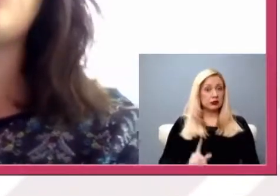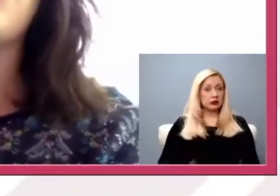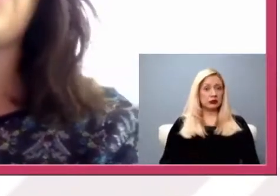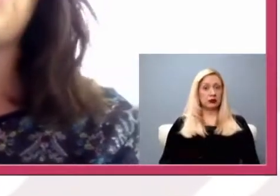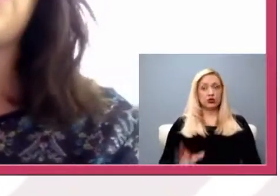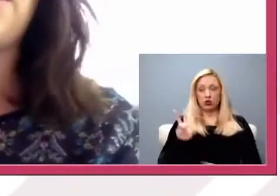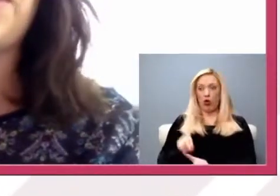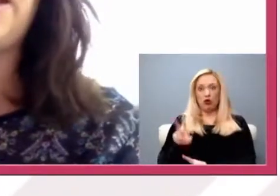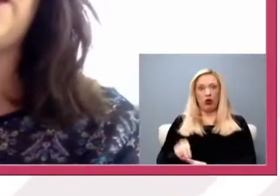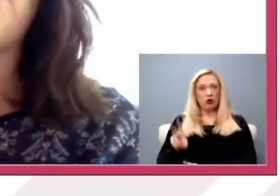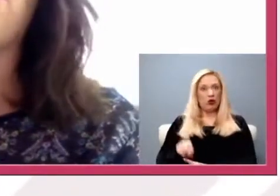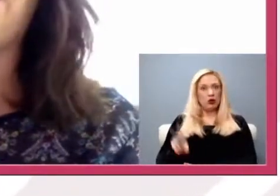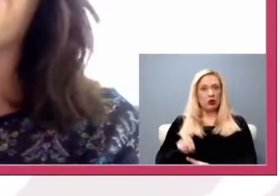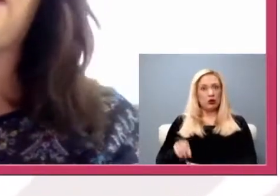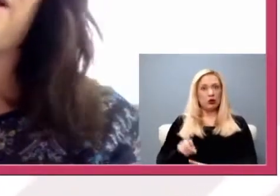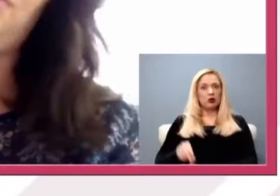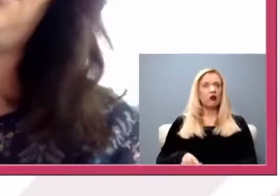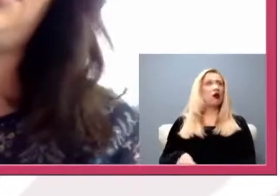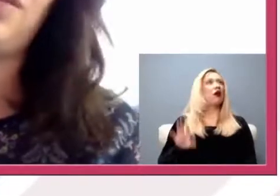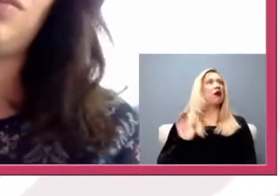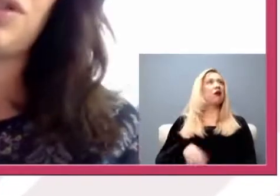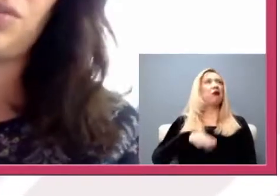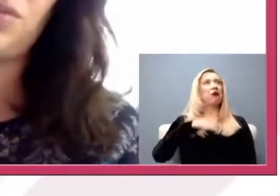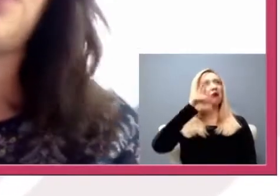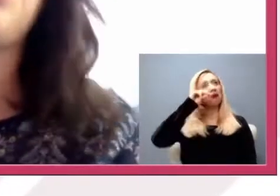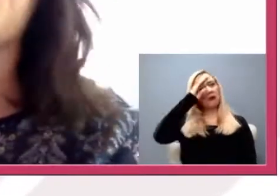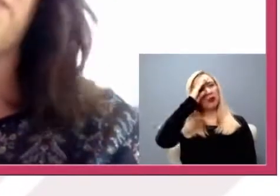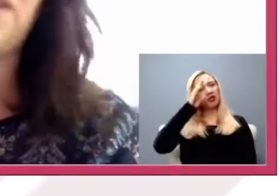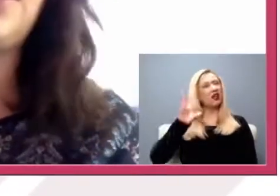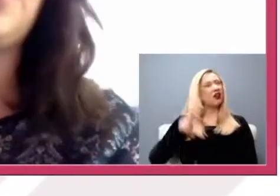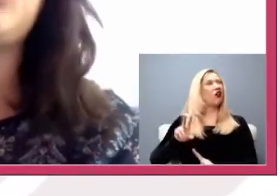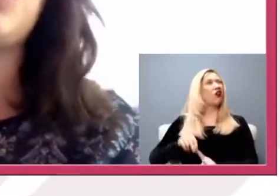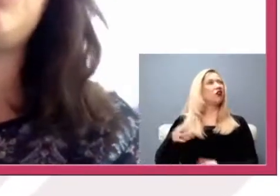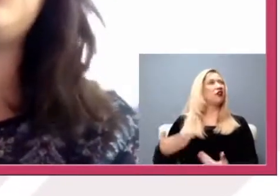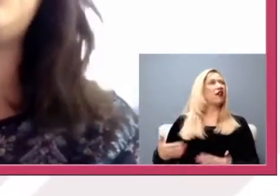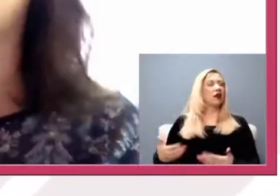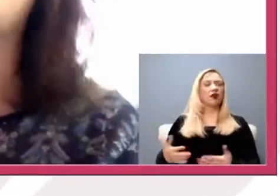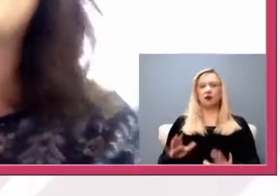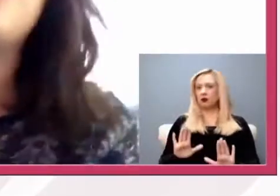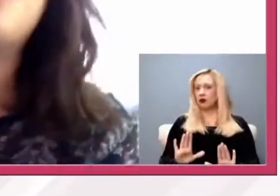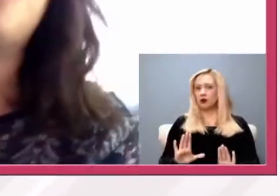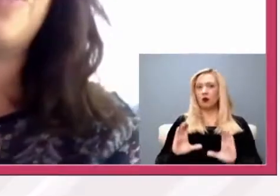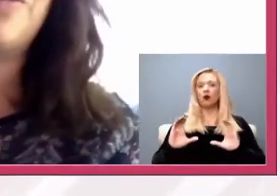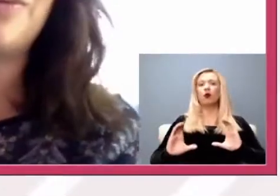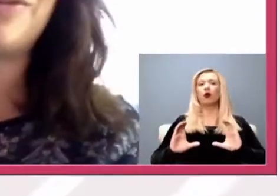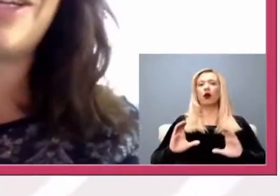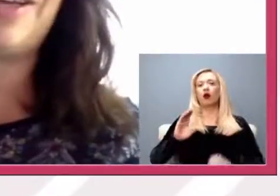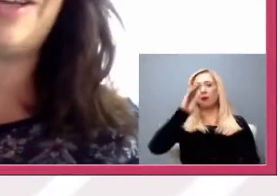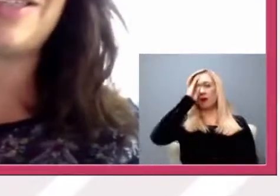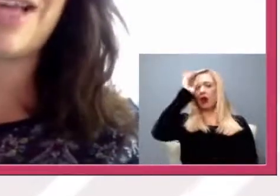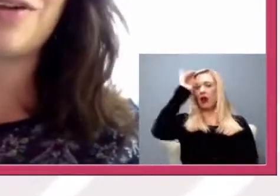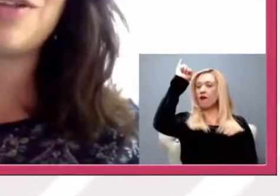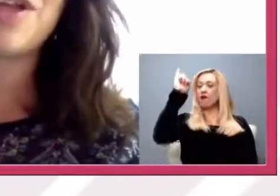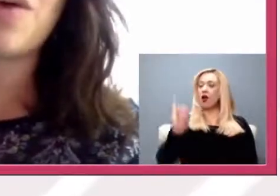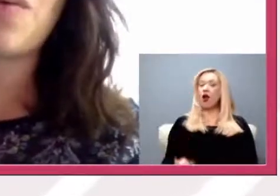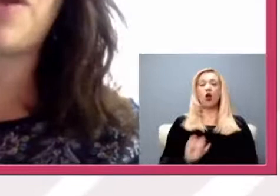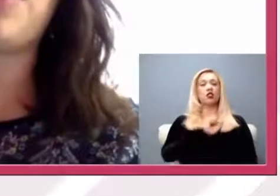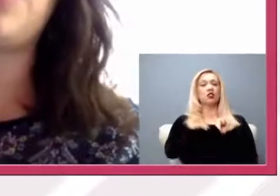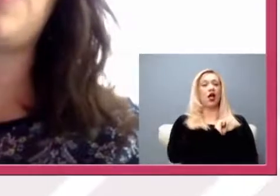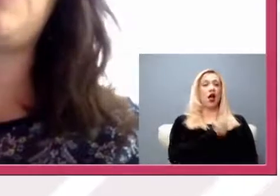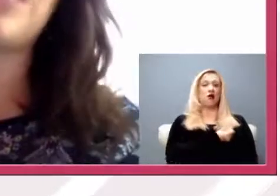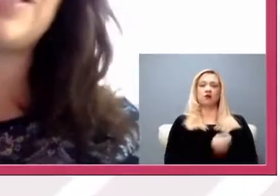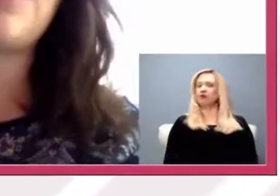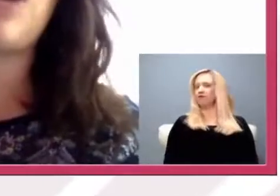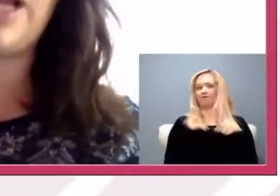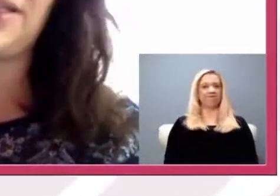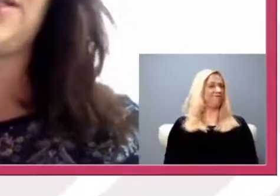veces no volteamos a ver para allá porque esto, ¿no? Seguimos asumiendo nuevamente que los cuerpos flacos son los cuerpos sanos, cuando